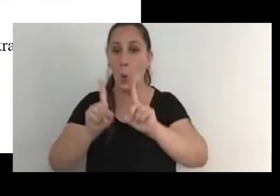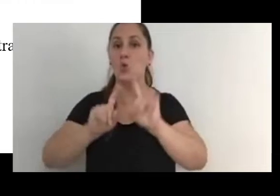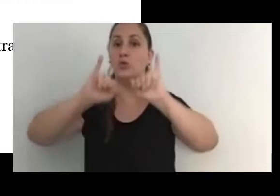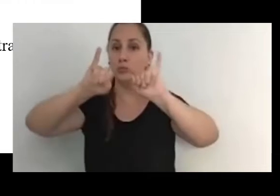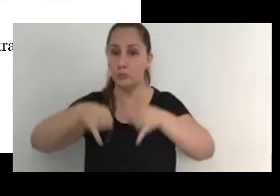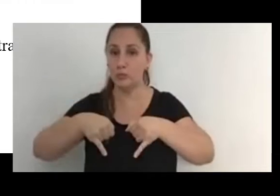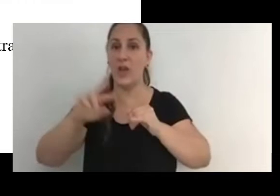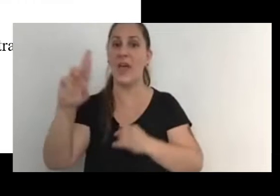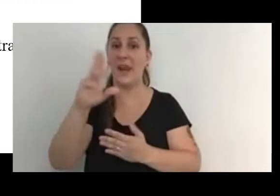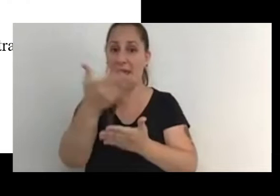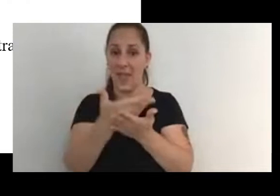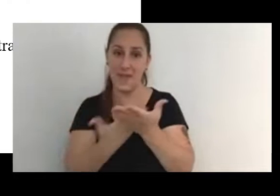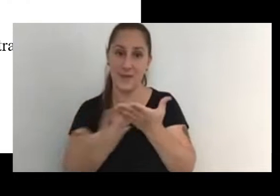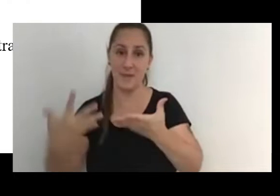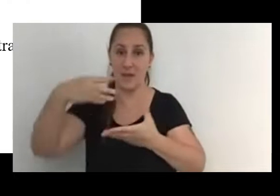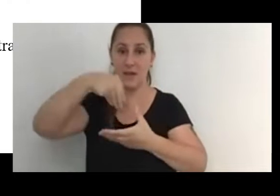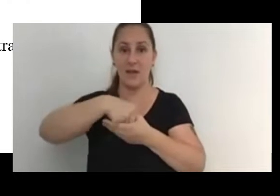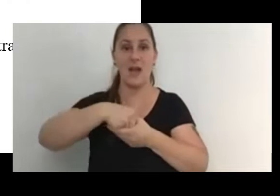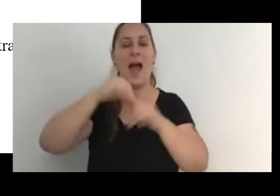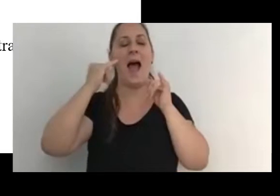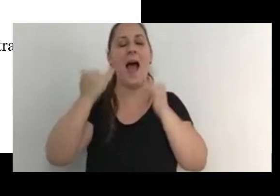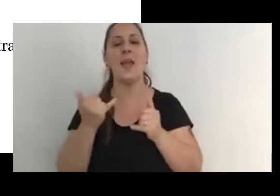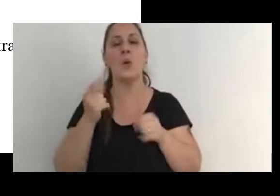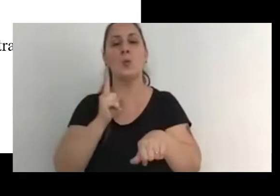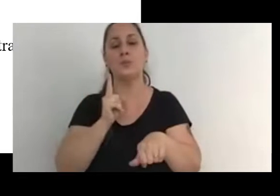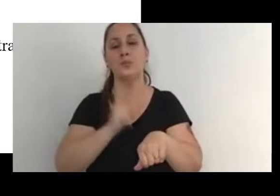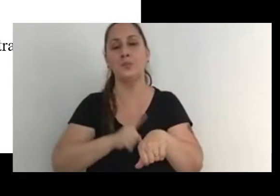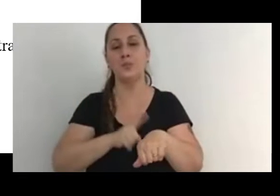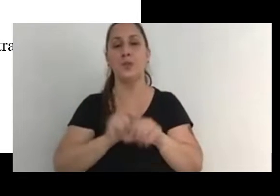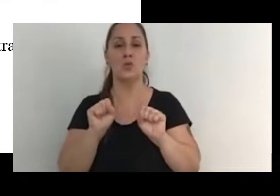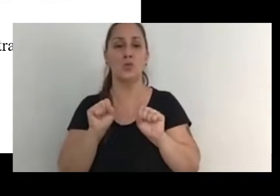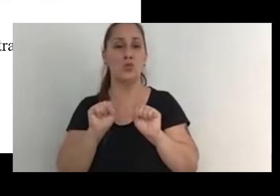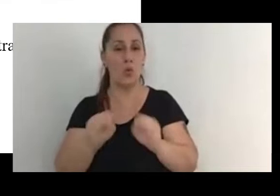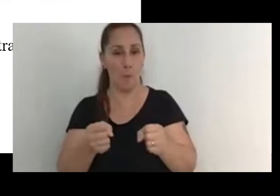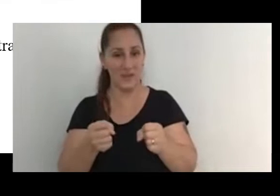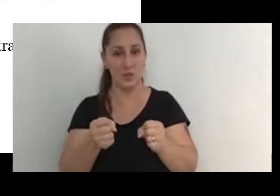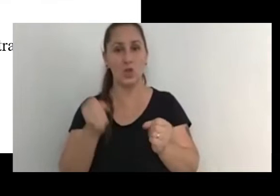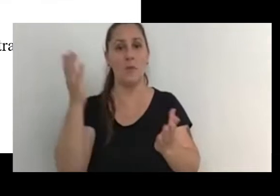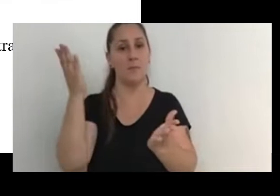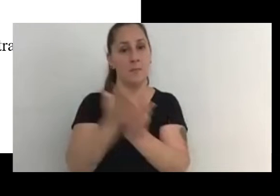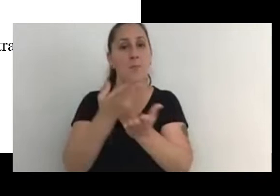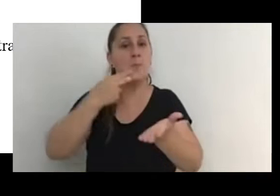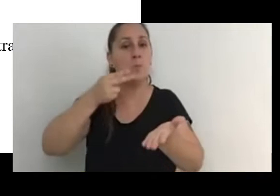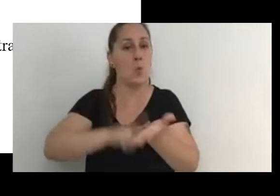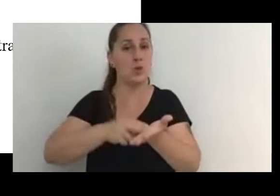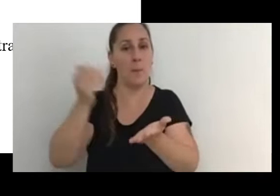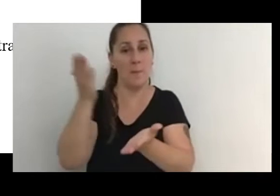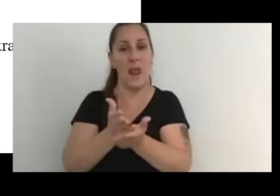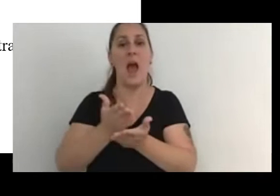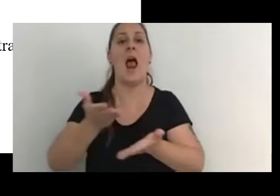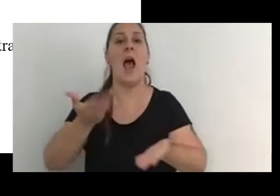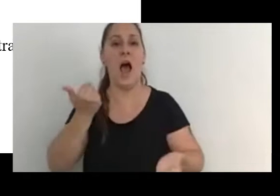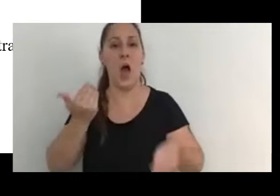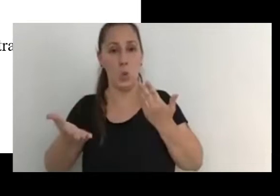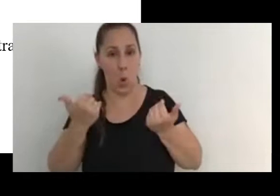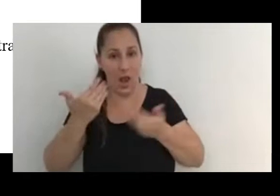régimen, habrá una suspensión de las acciones penales tributarias, aduaneras en curso,